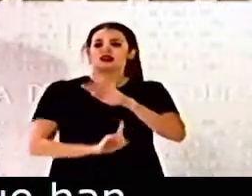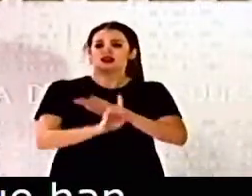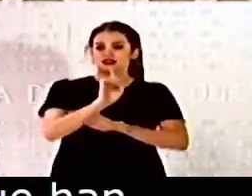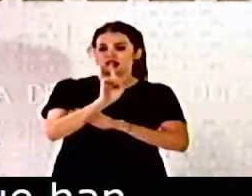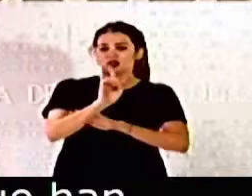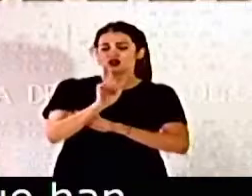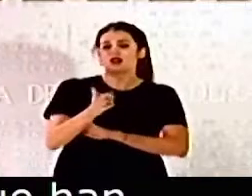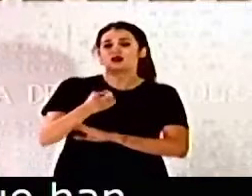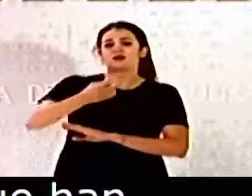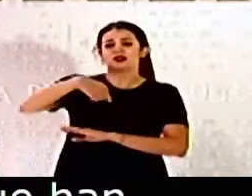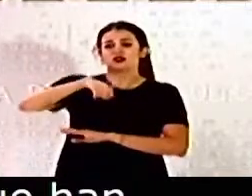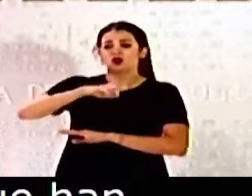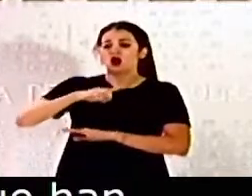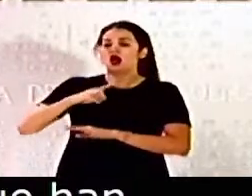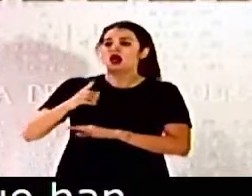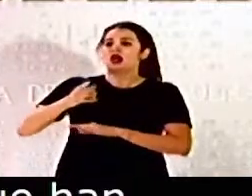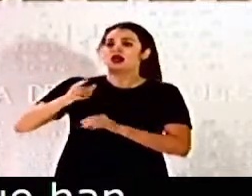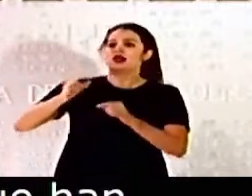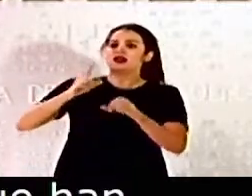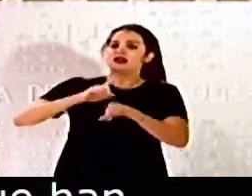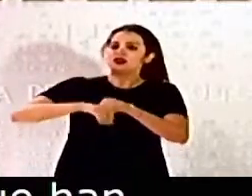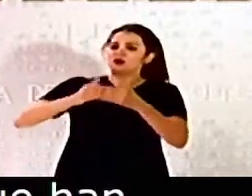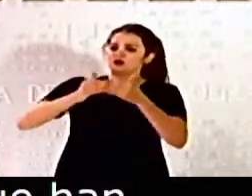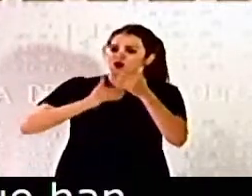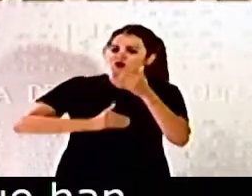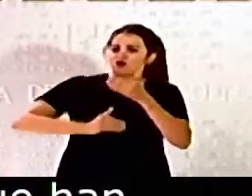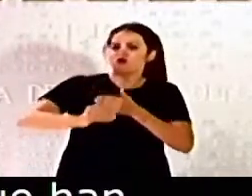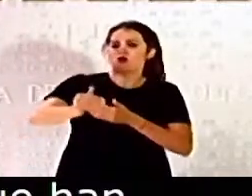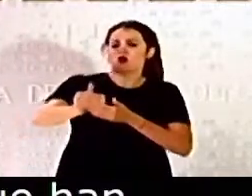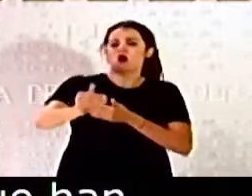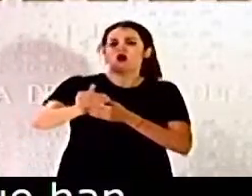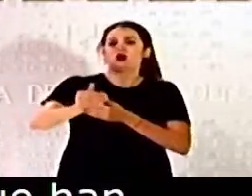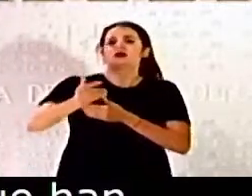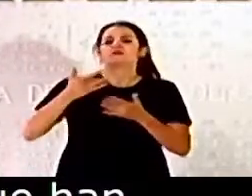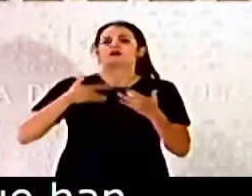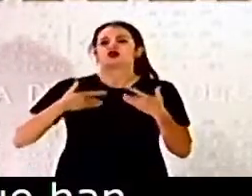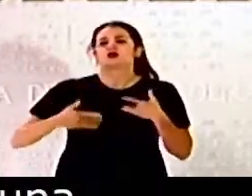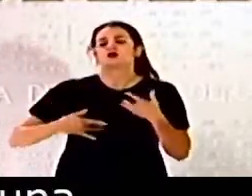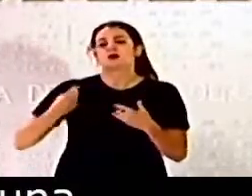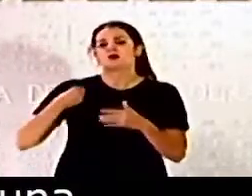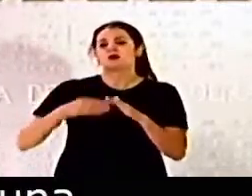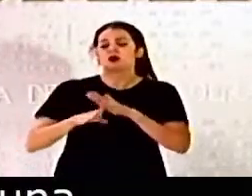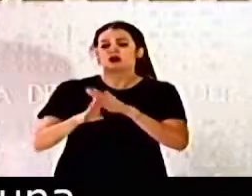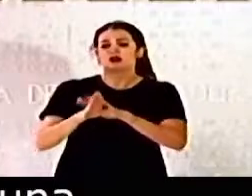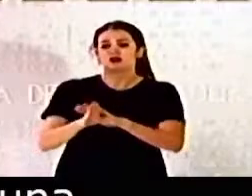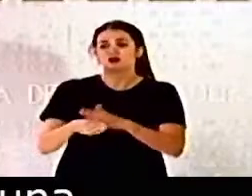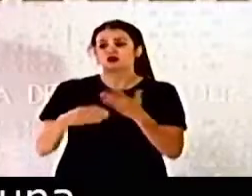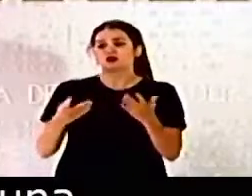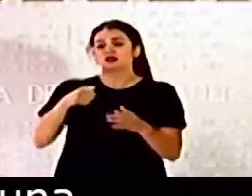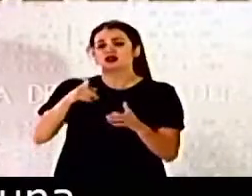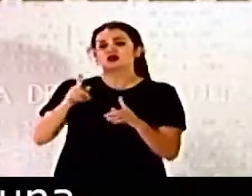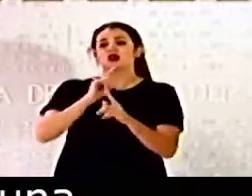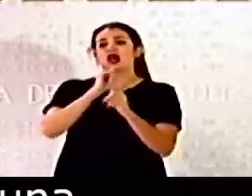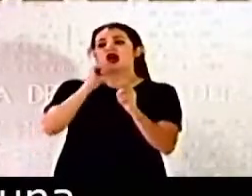van a expresar a muy largo plazo, han hecho una asociación para que se les reconozca esa situación y, de